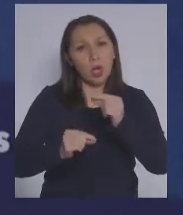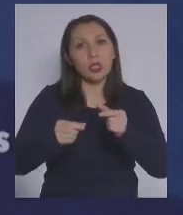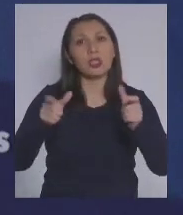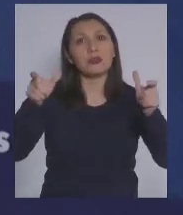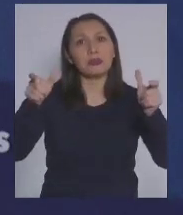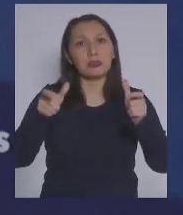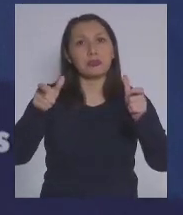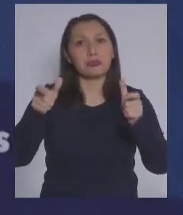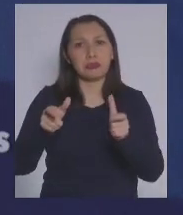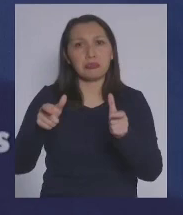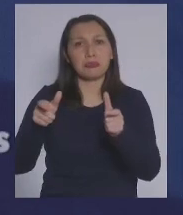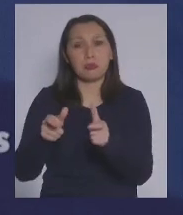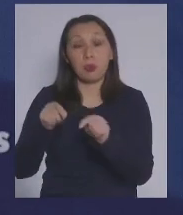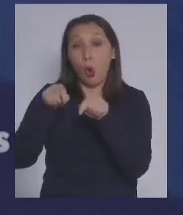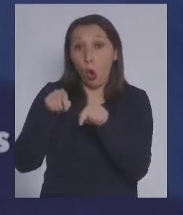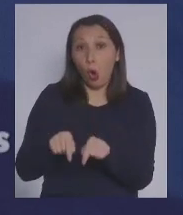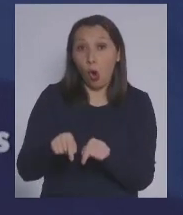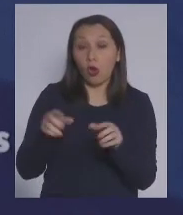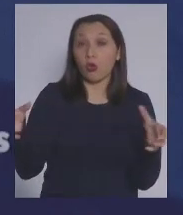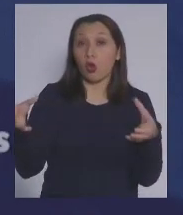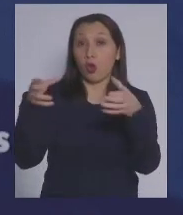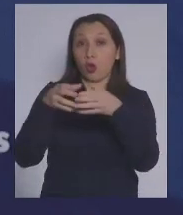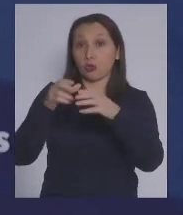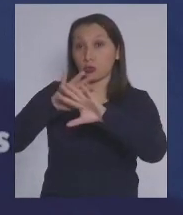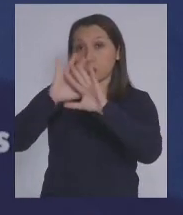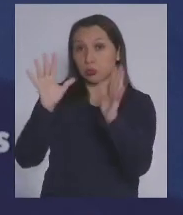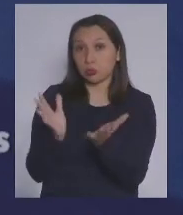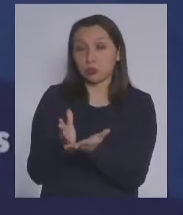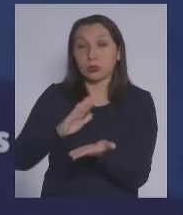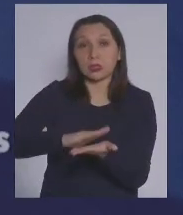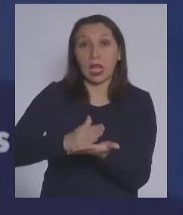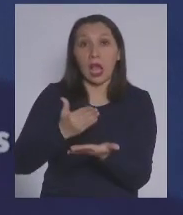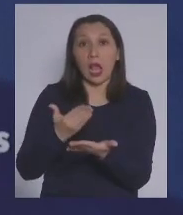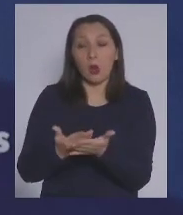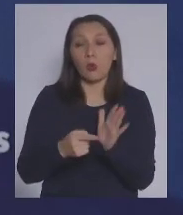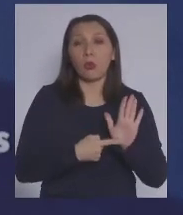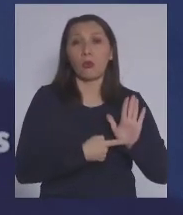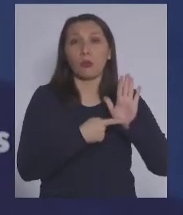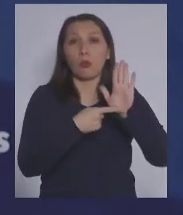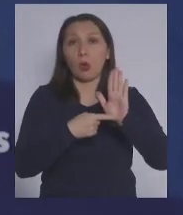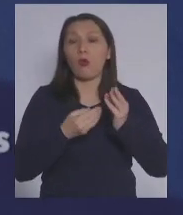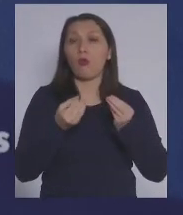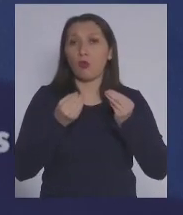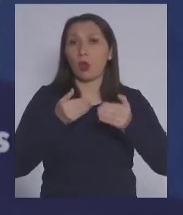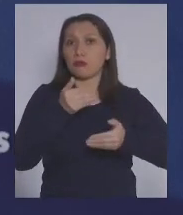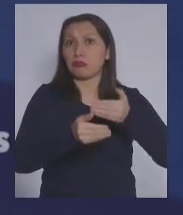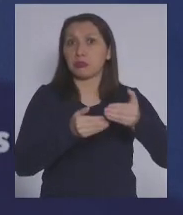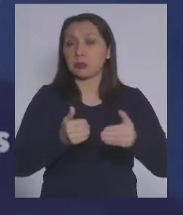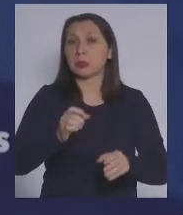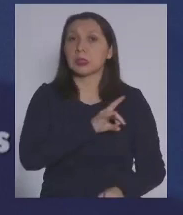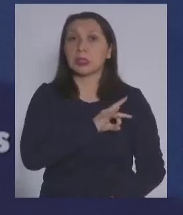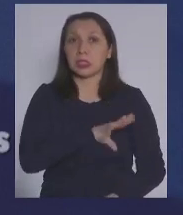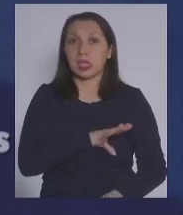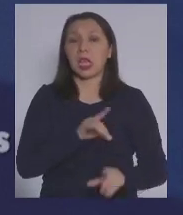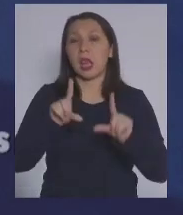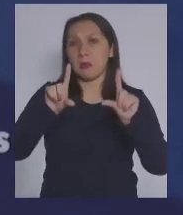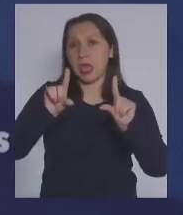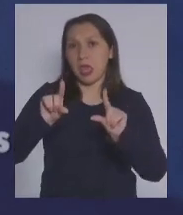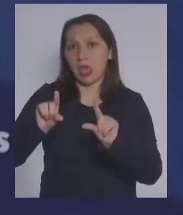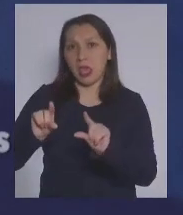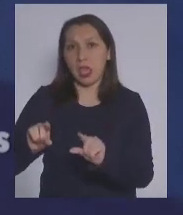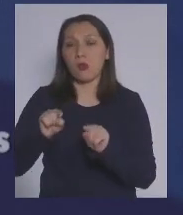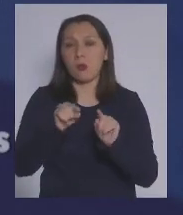hoy día la organización mundial de la salud destaca los avances de chile en este